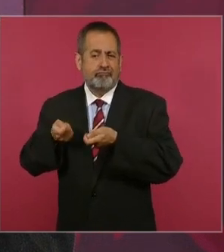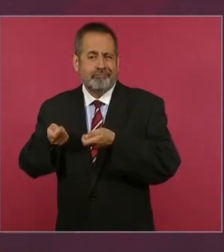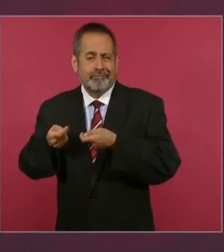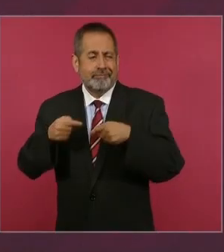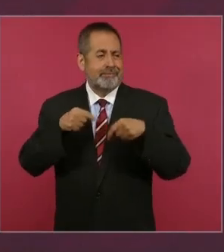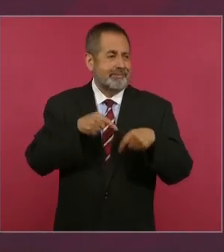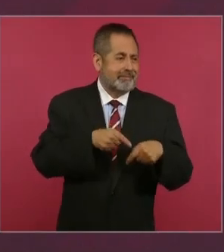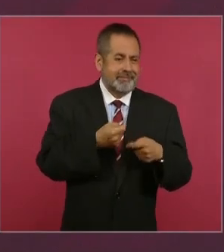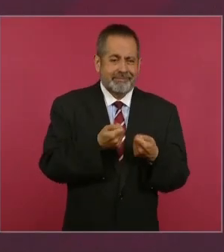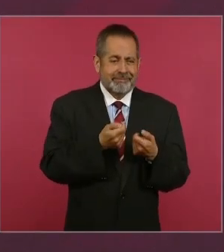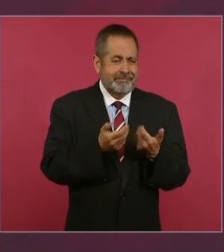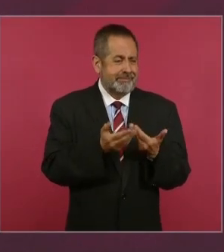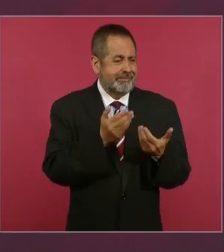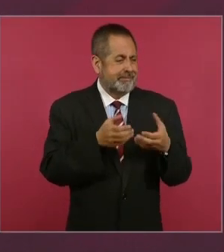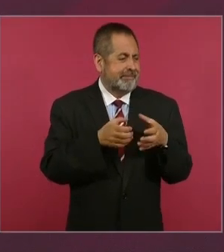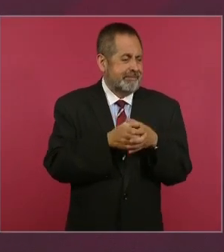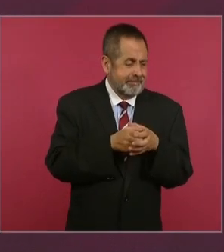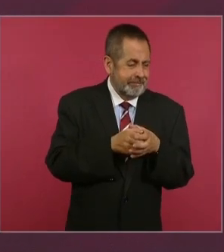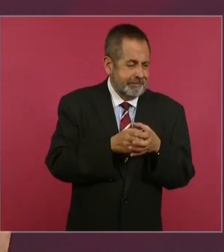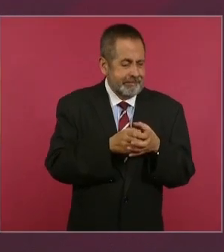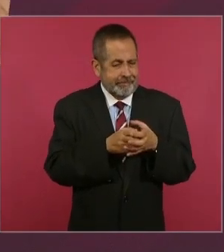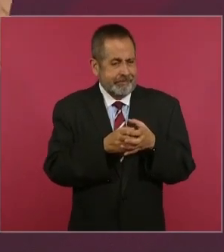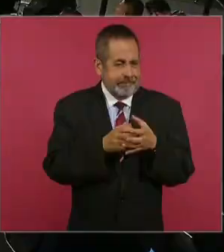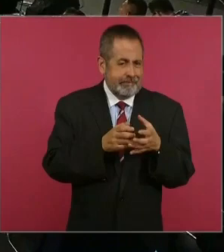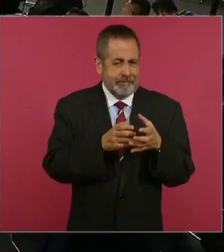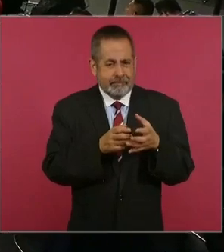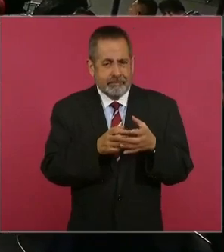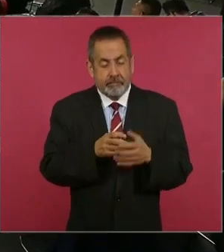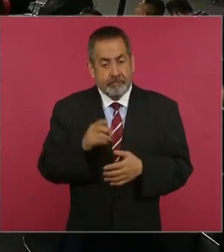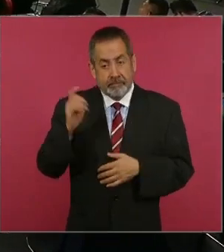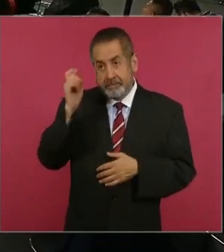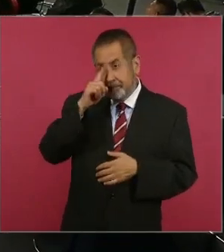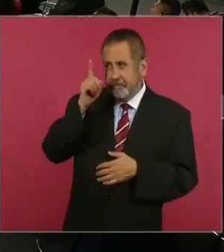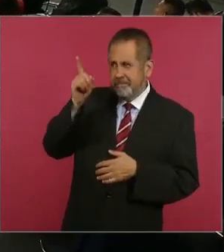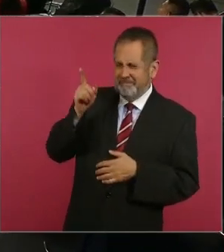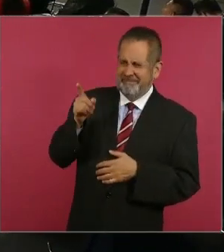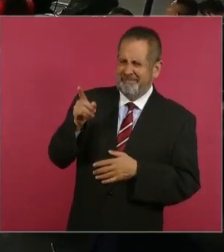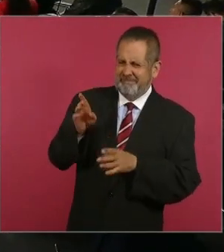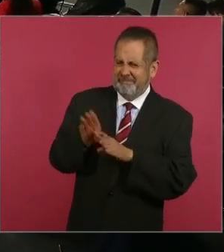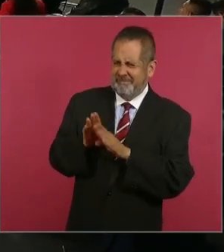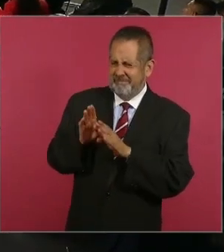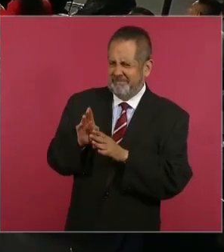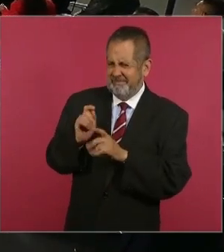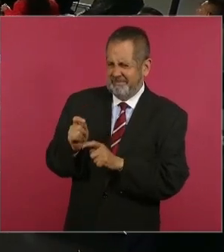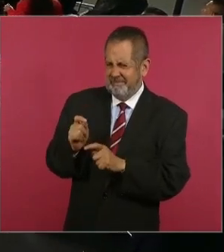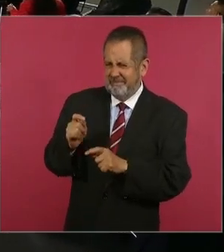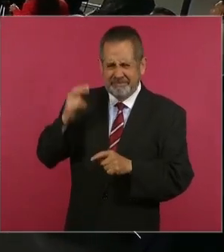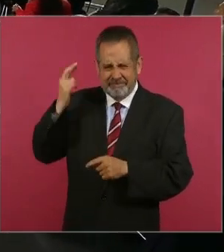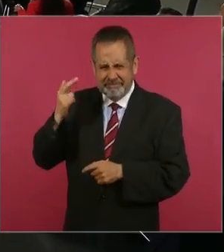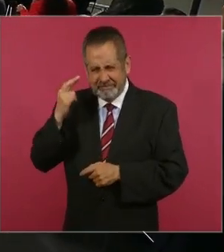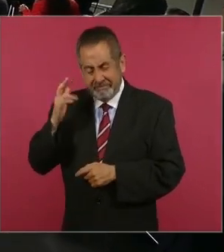monarquía ya cuesta trabajo justificarlo